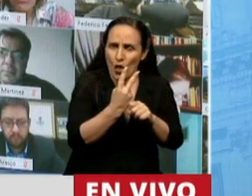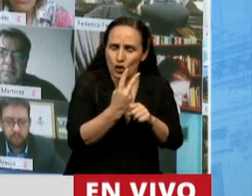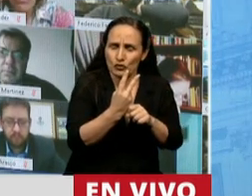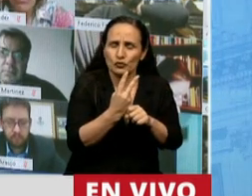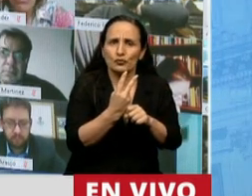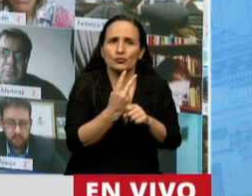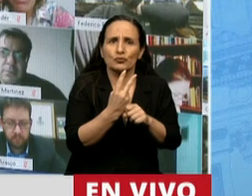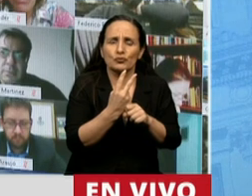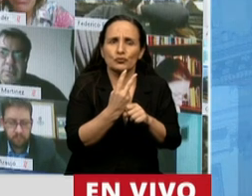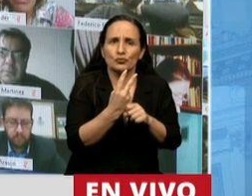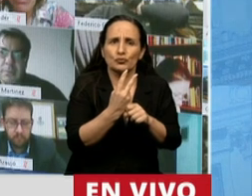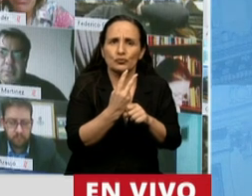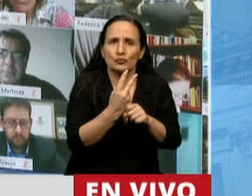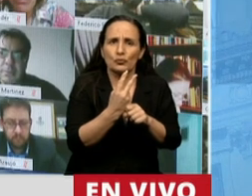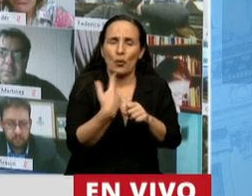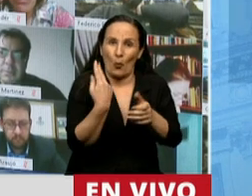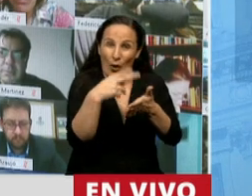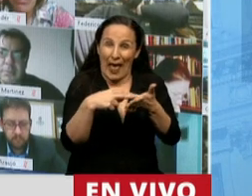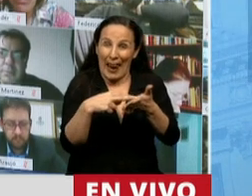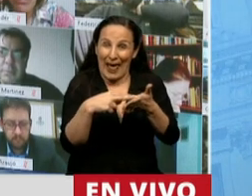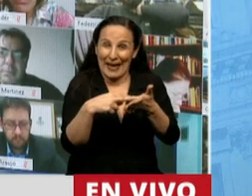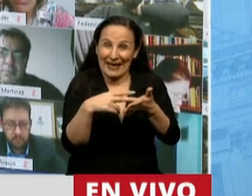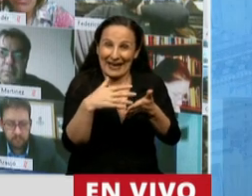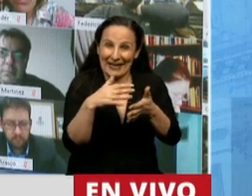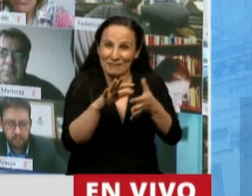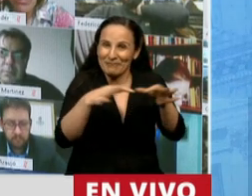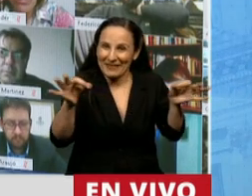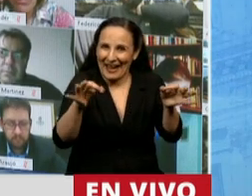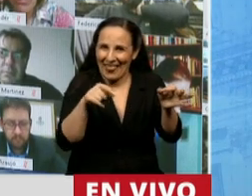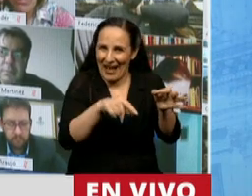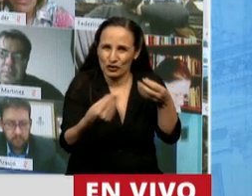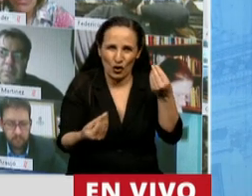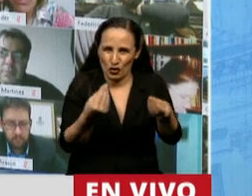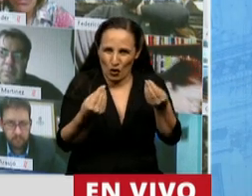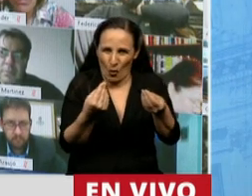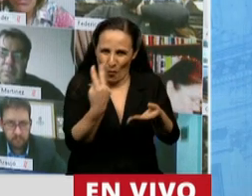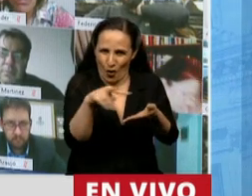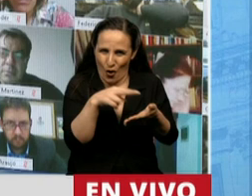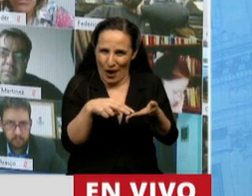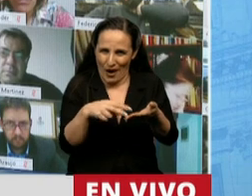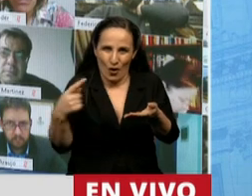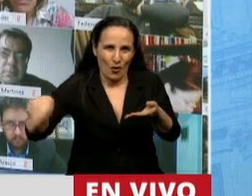segundo voy a leer Cómo quedaría la redacción